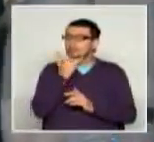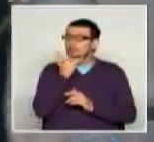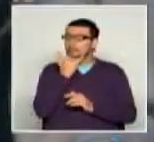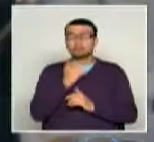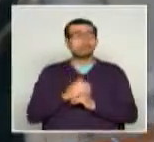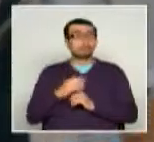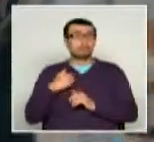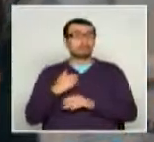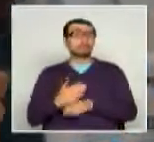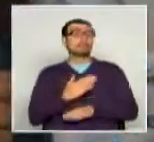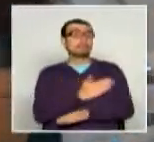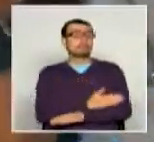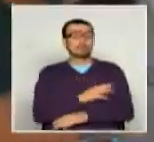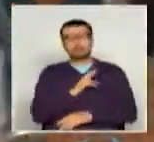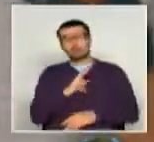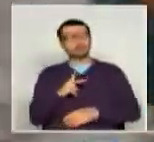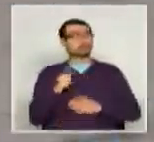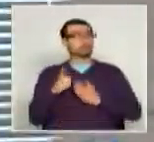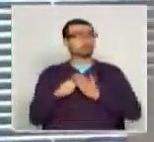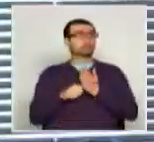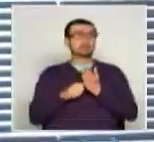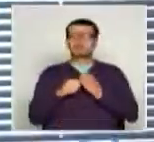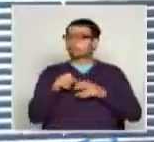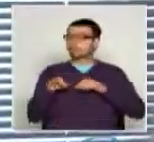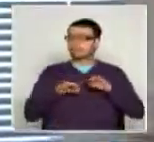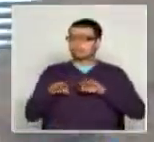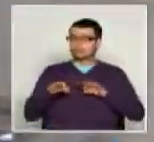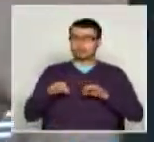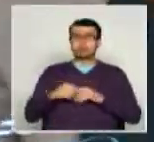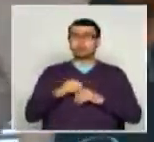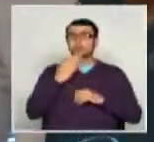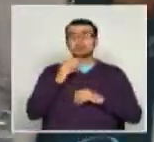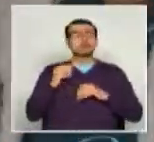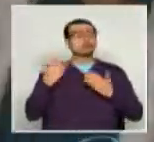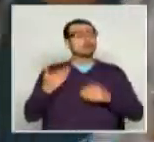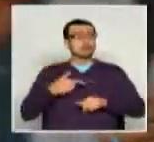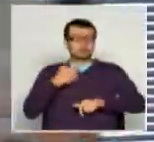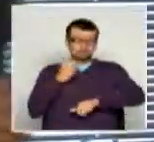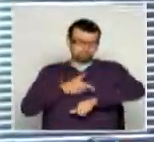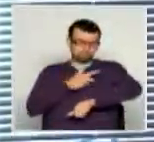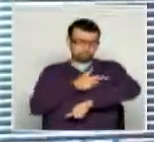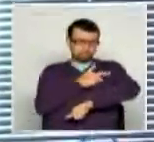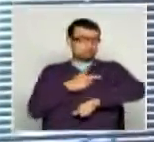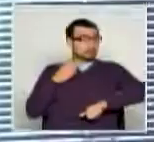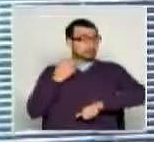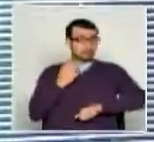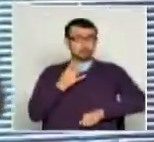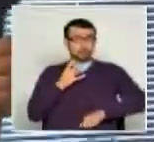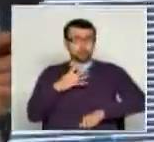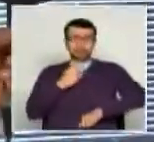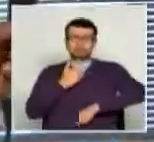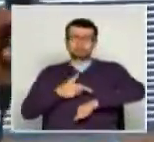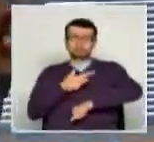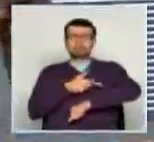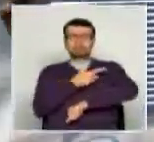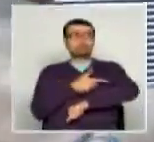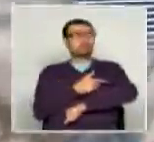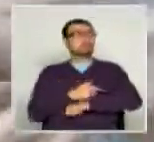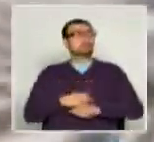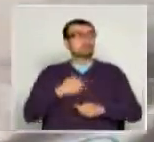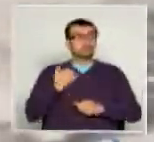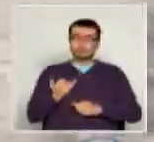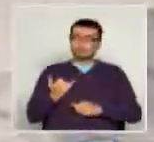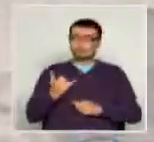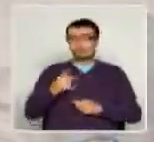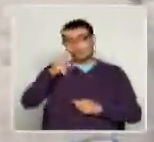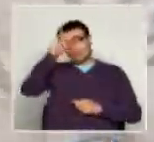he hecho otros programas. Vamos a explicar, por ejemplo, la emisión de láser para el dolor. Es un equipo láser